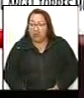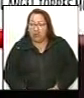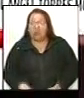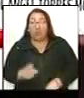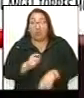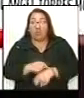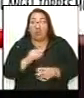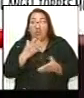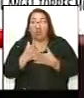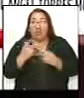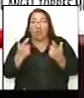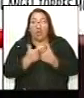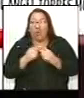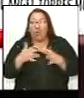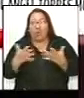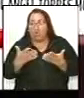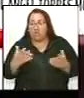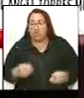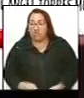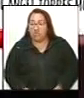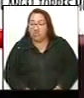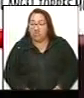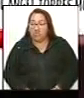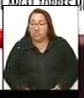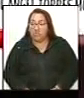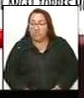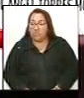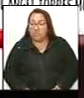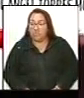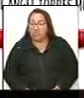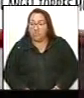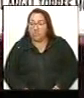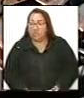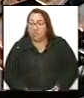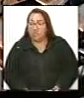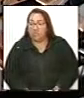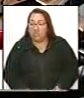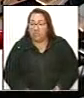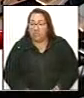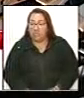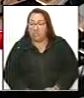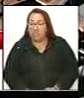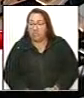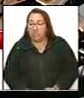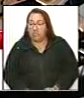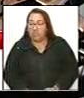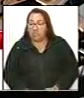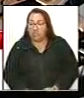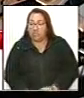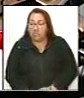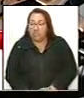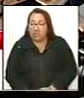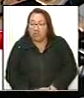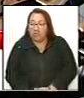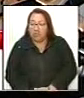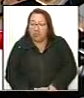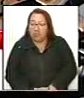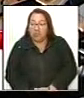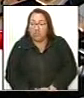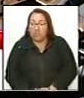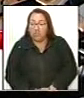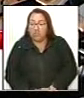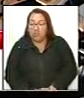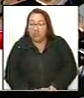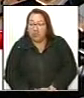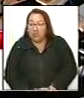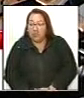O sea que no es cualquier cosa esa comisión. Gracias, congresista. Esas reflexiones quería alcanzar, Presidenta. Gracias. Gracias, congresista